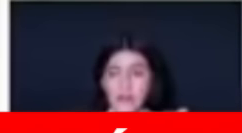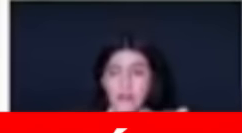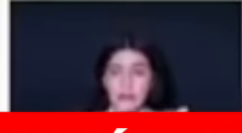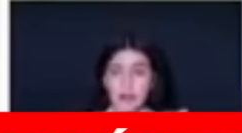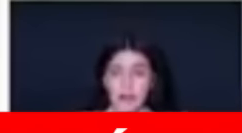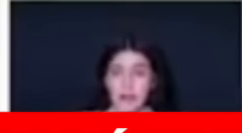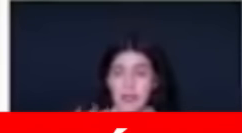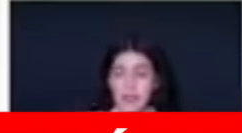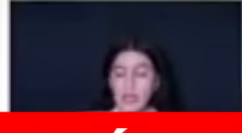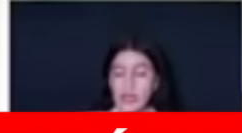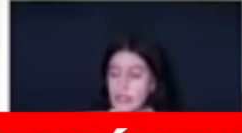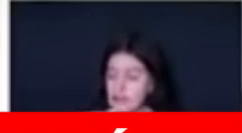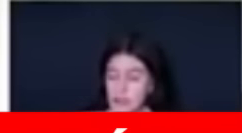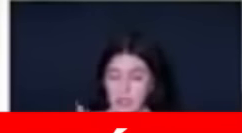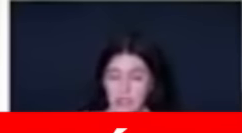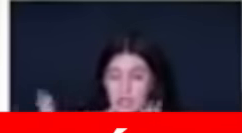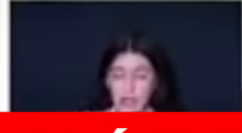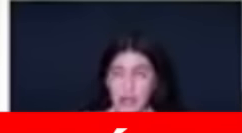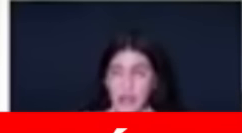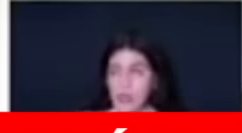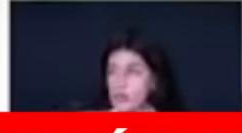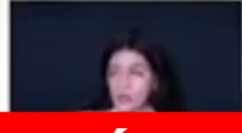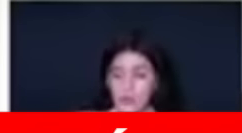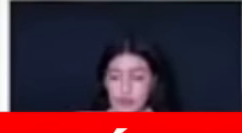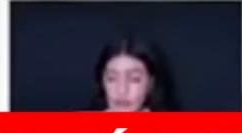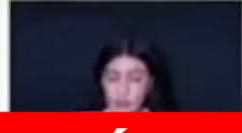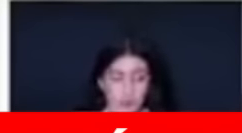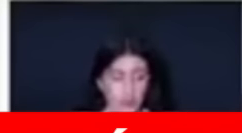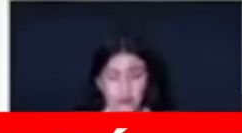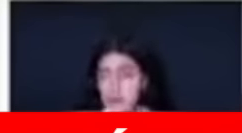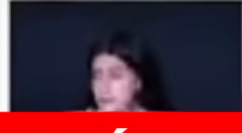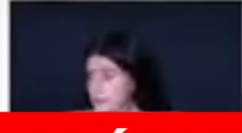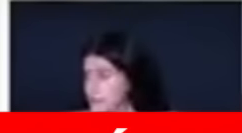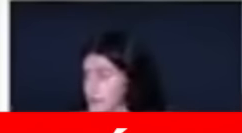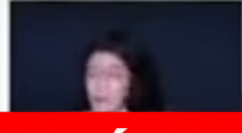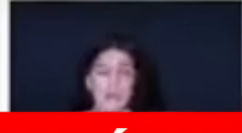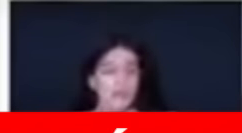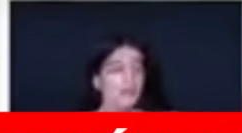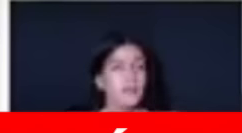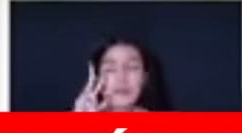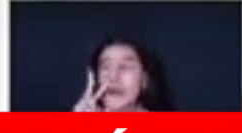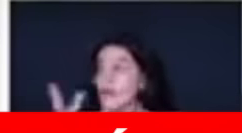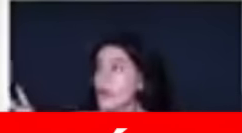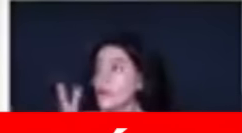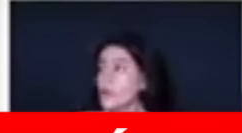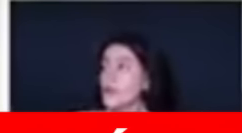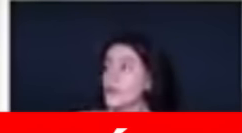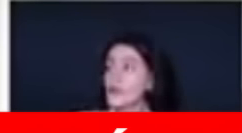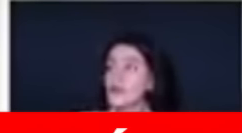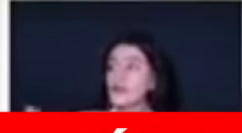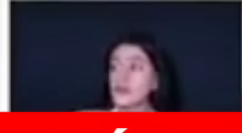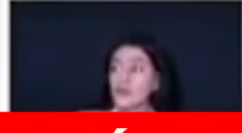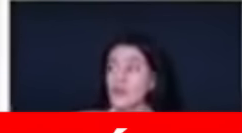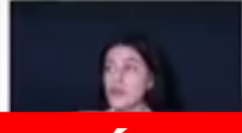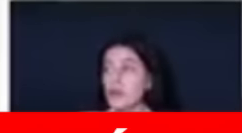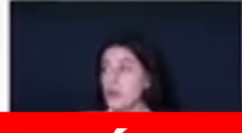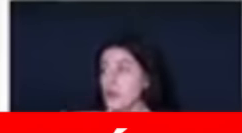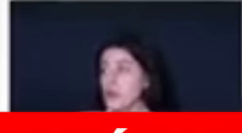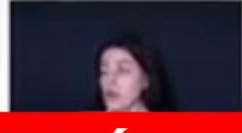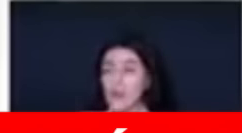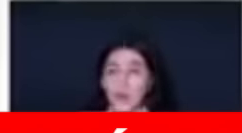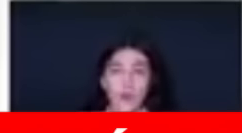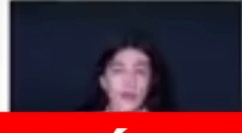el narcotráfico en tantas formas. Hoy vemos cómo persiguen a una gobernadora legítima, pero